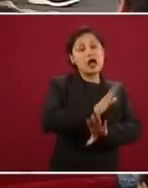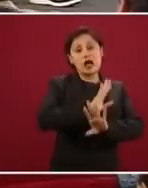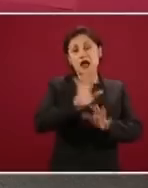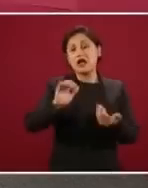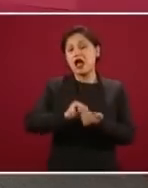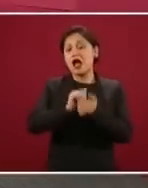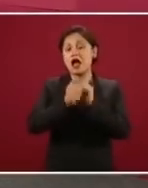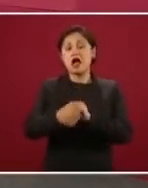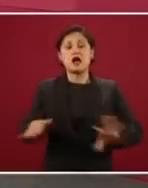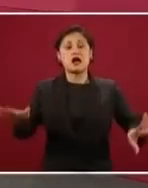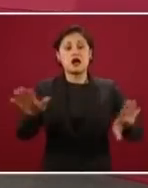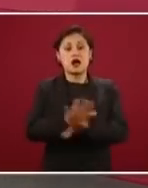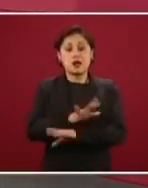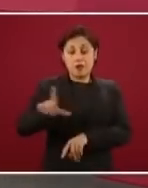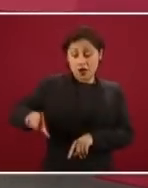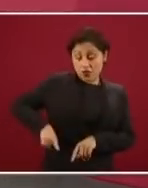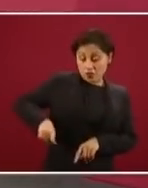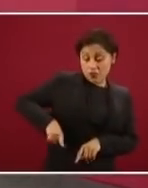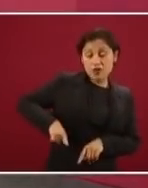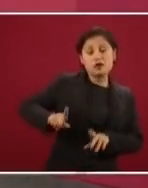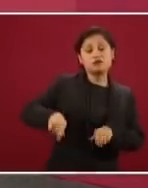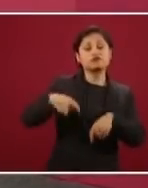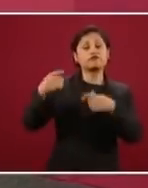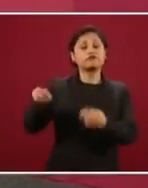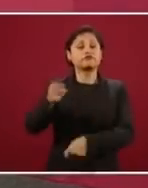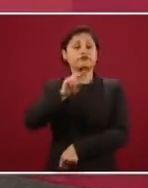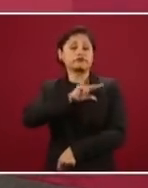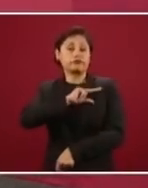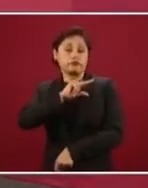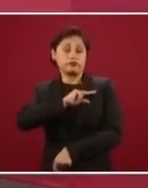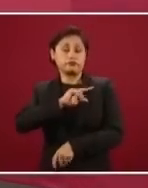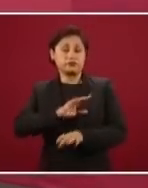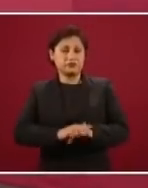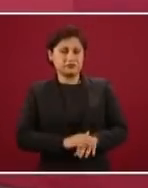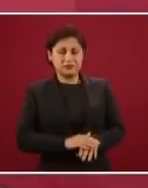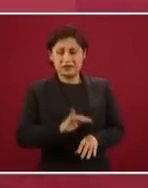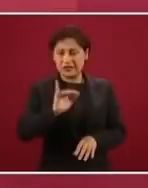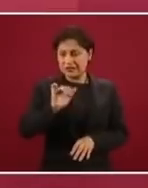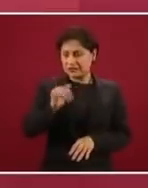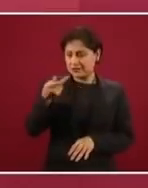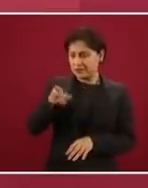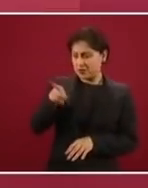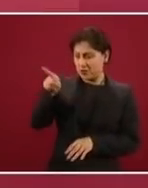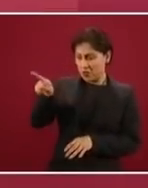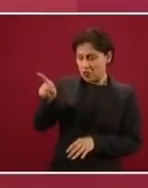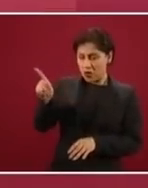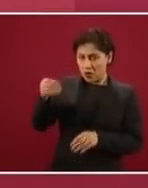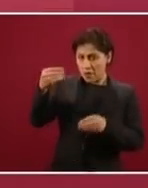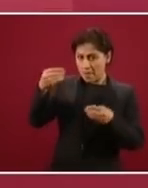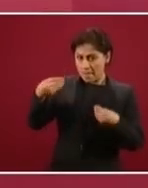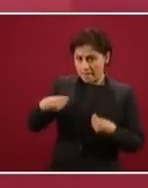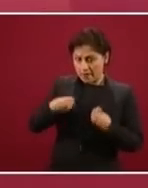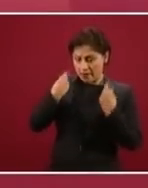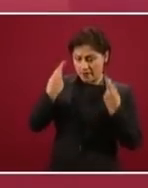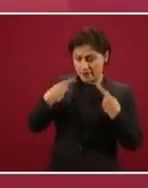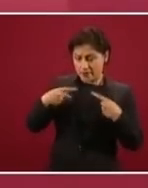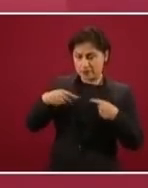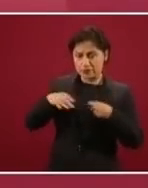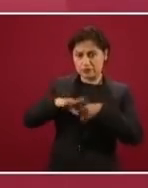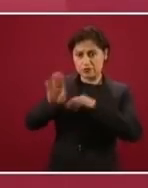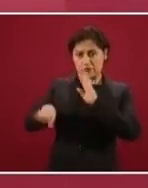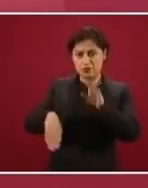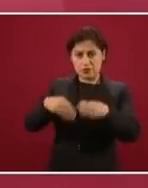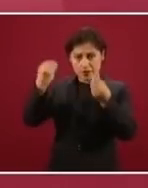encima los intereses particulares ahora ha perdido vidas ahora no es así sí sí sí lo entiendo